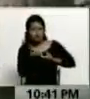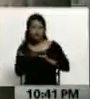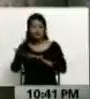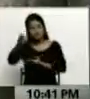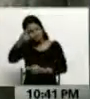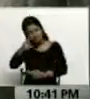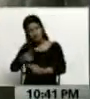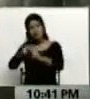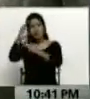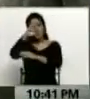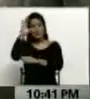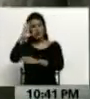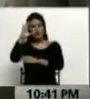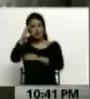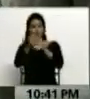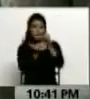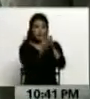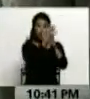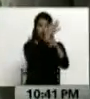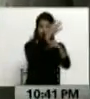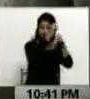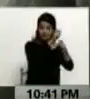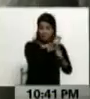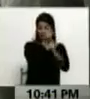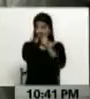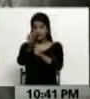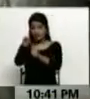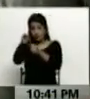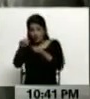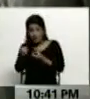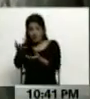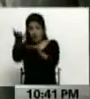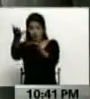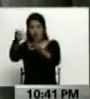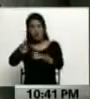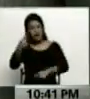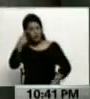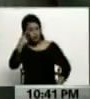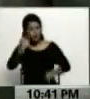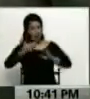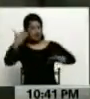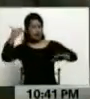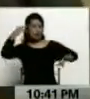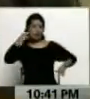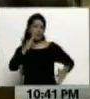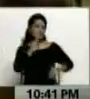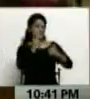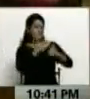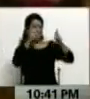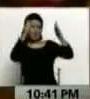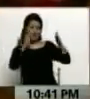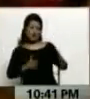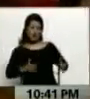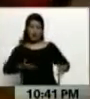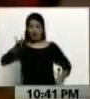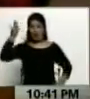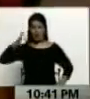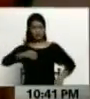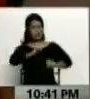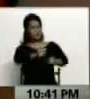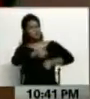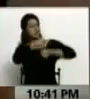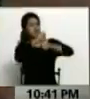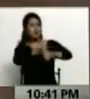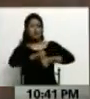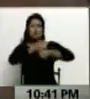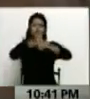flor de la palma para adornar el panteón ya que le traerá recuerdos a nuestro libertador cuando por él ya